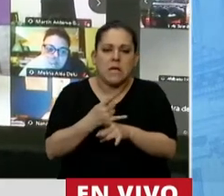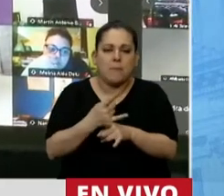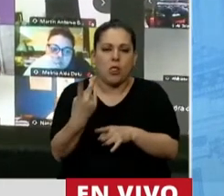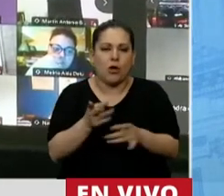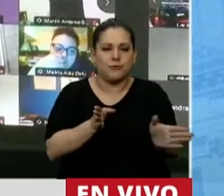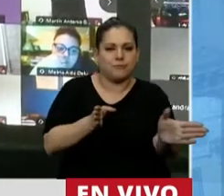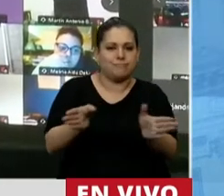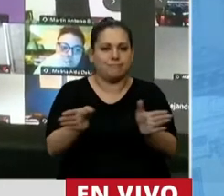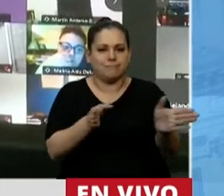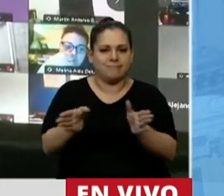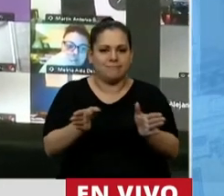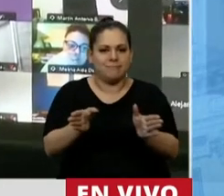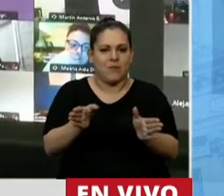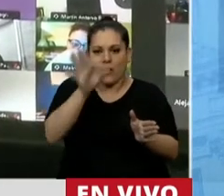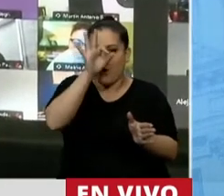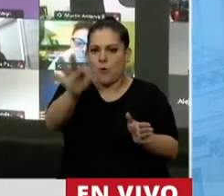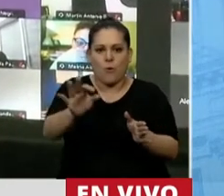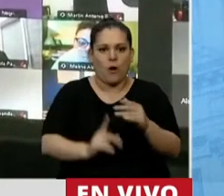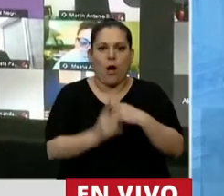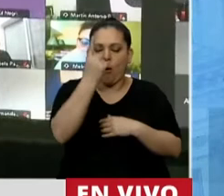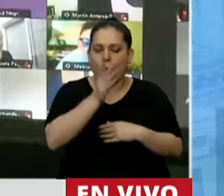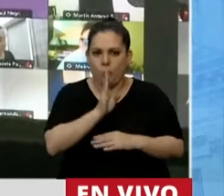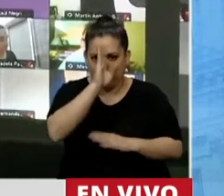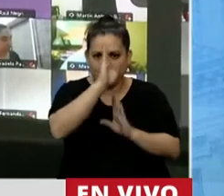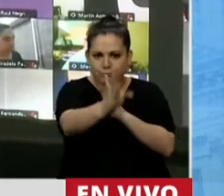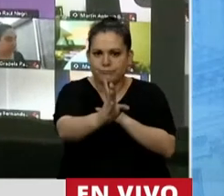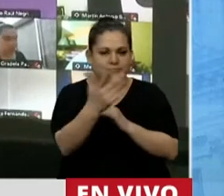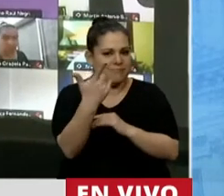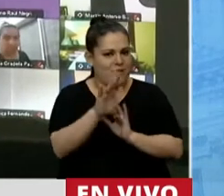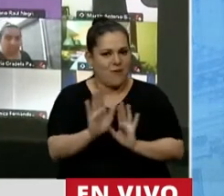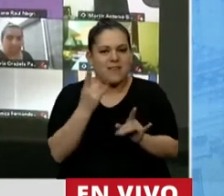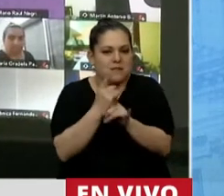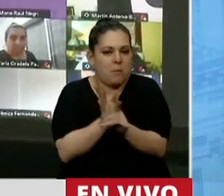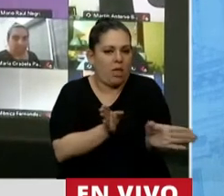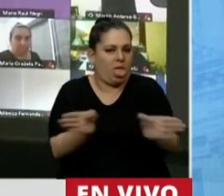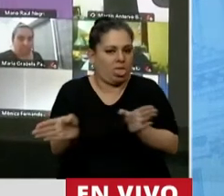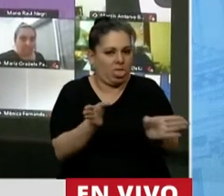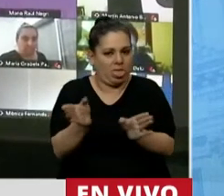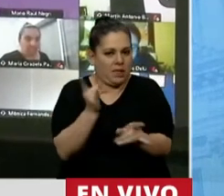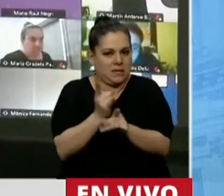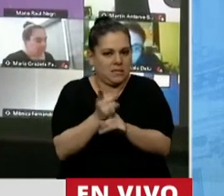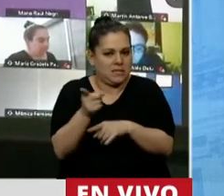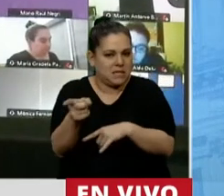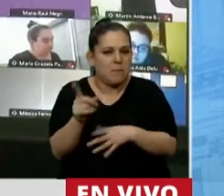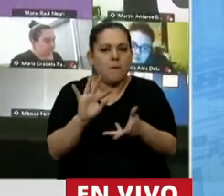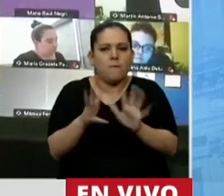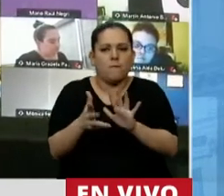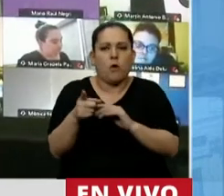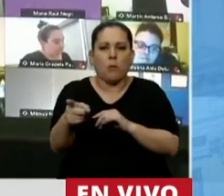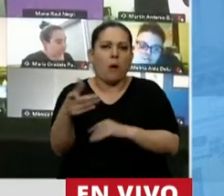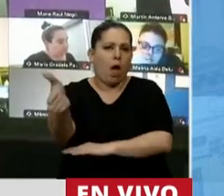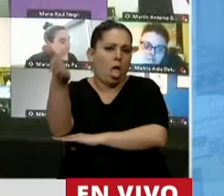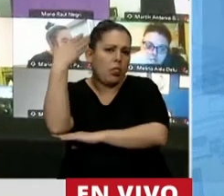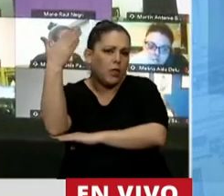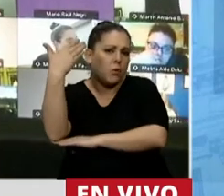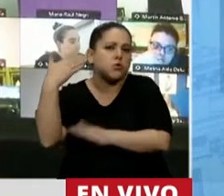por la derecha, pero no por la panamericana. Es realmente increíble cómo construyen tantos